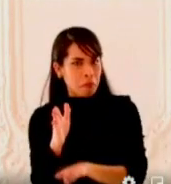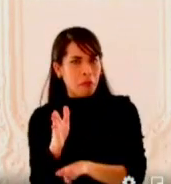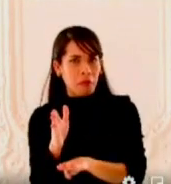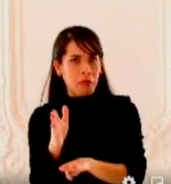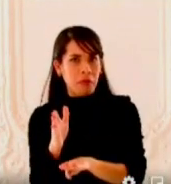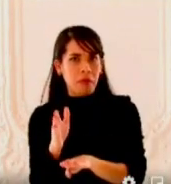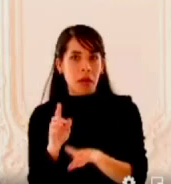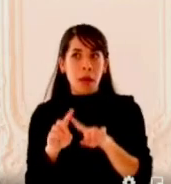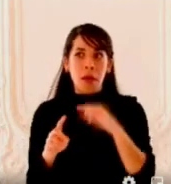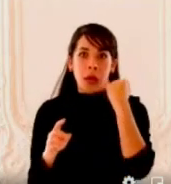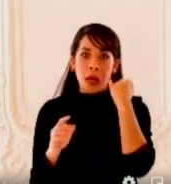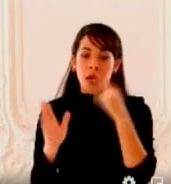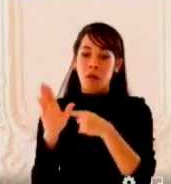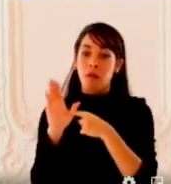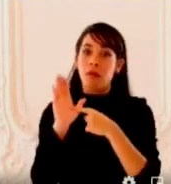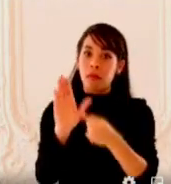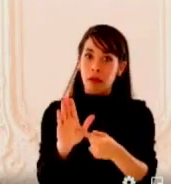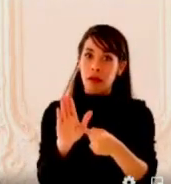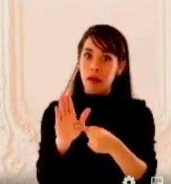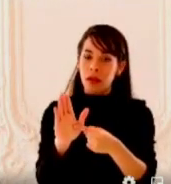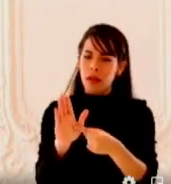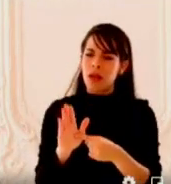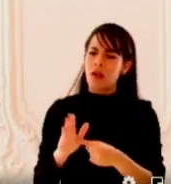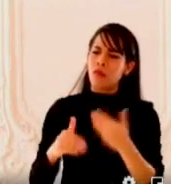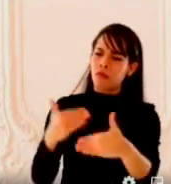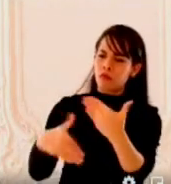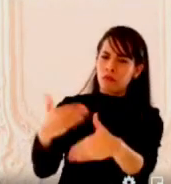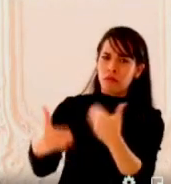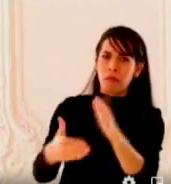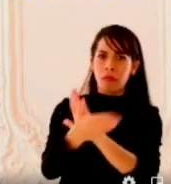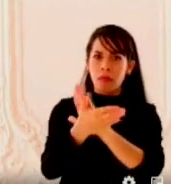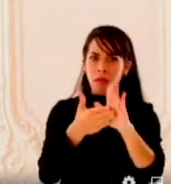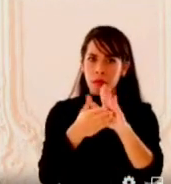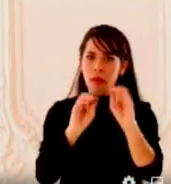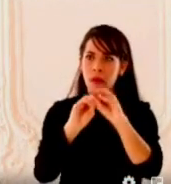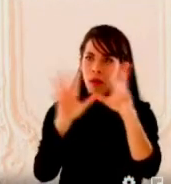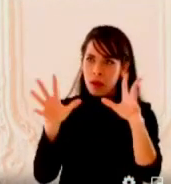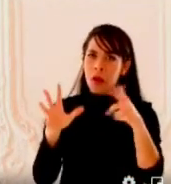me lo demuestran en un proceso transparente, le voy a dar paso.